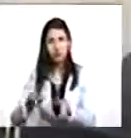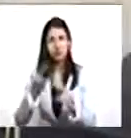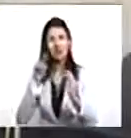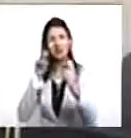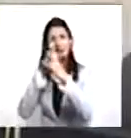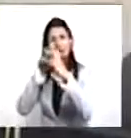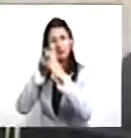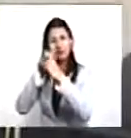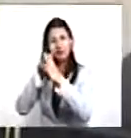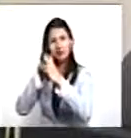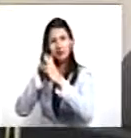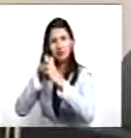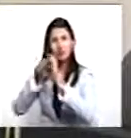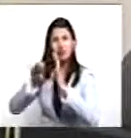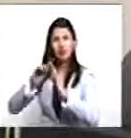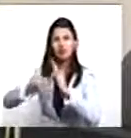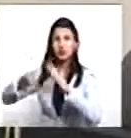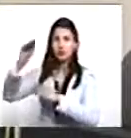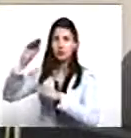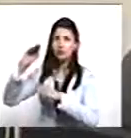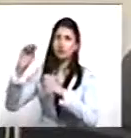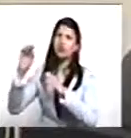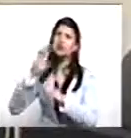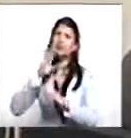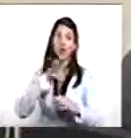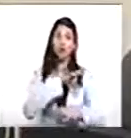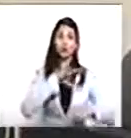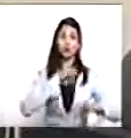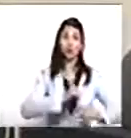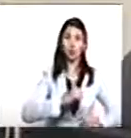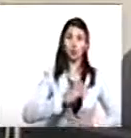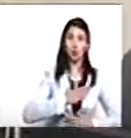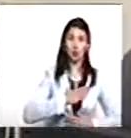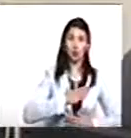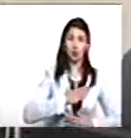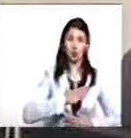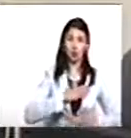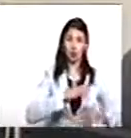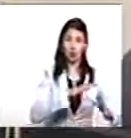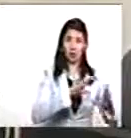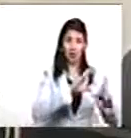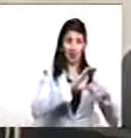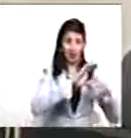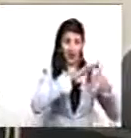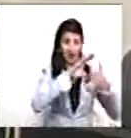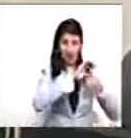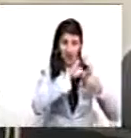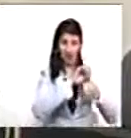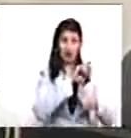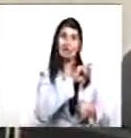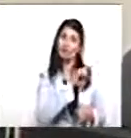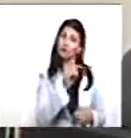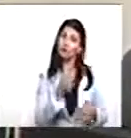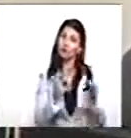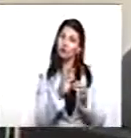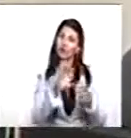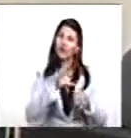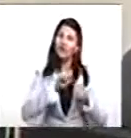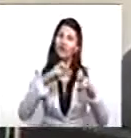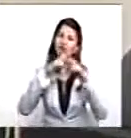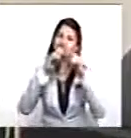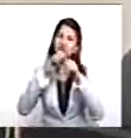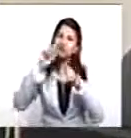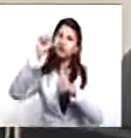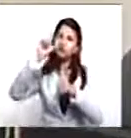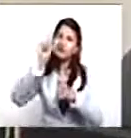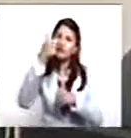la de tensión alta, la tenga Electricaribe, pero esa de 110 sí, porque lo que estamos haciendo hoy es poniéndole